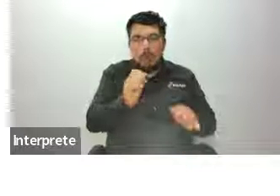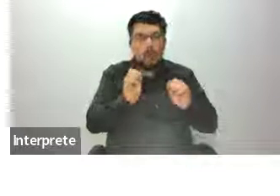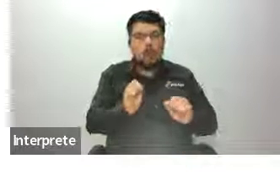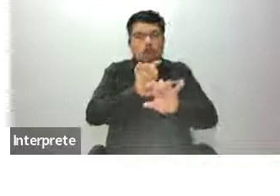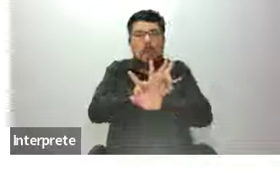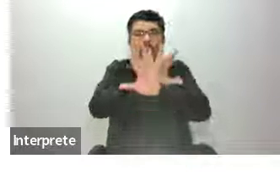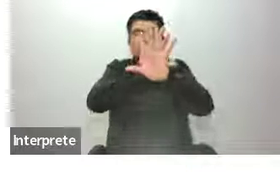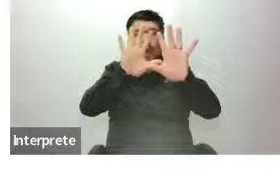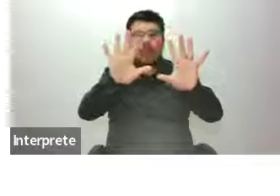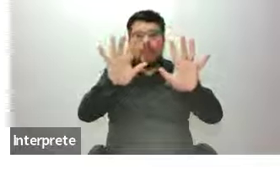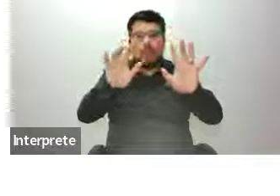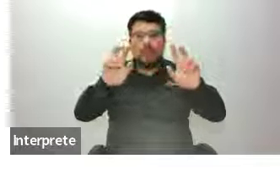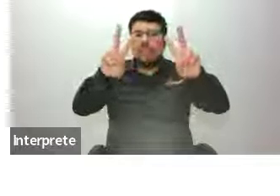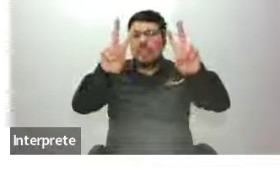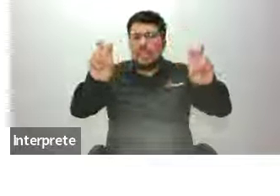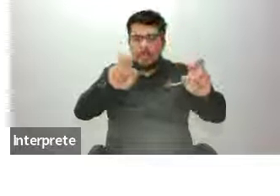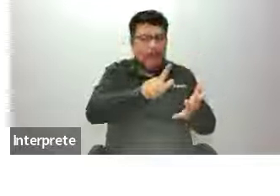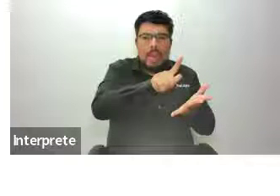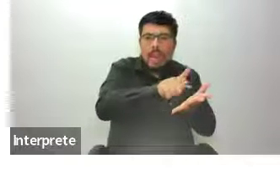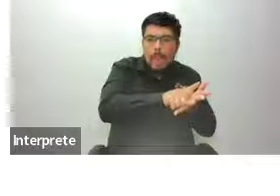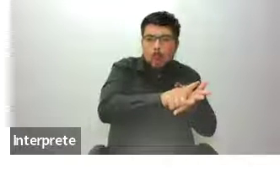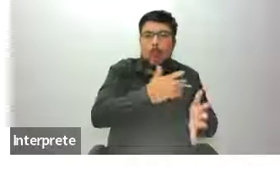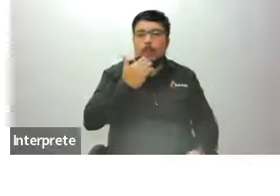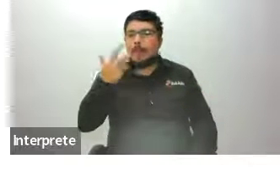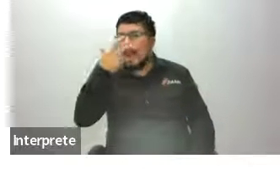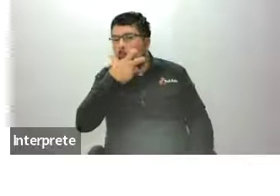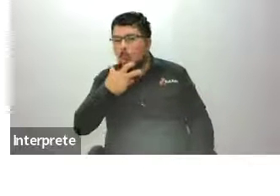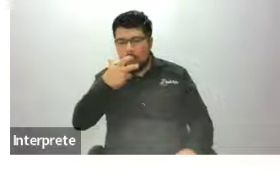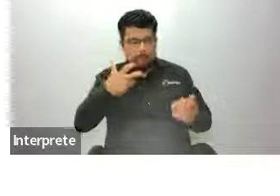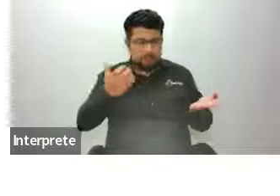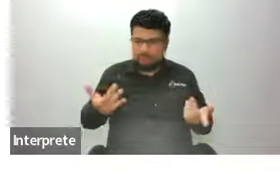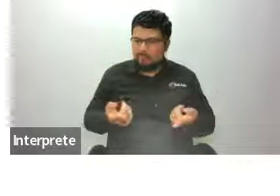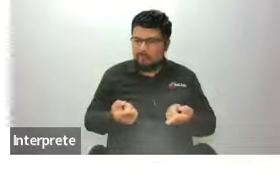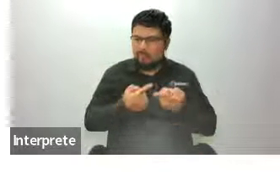entre lengua y lenguaje. Sí, perfecto. Aquí vamos.